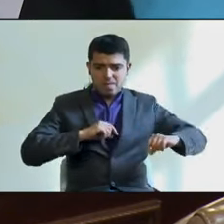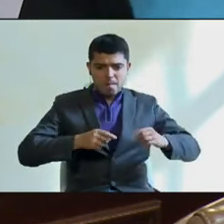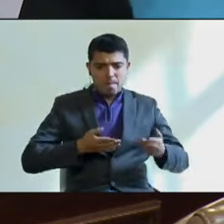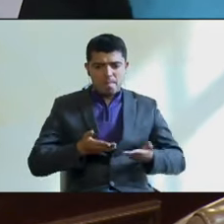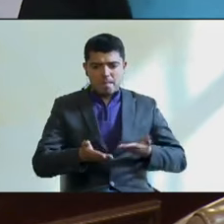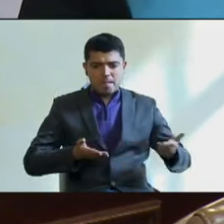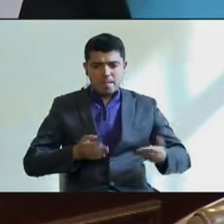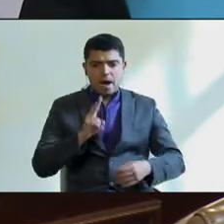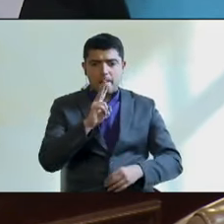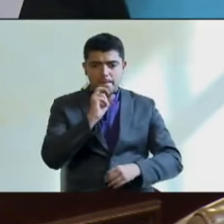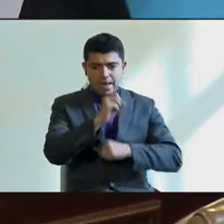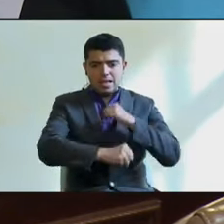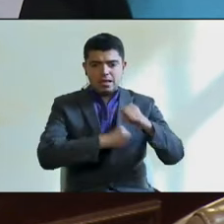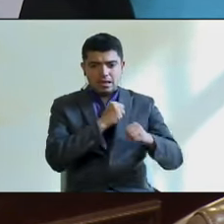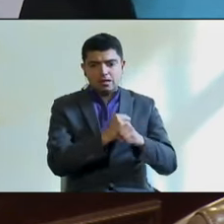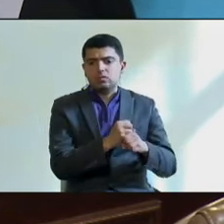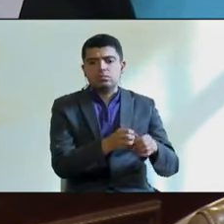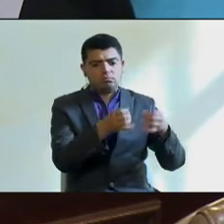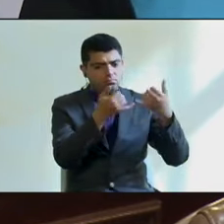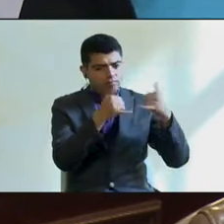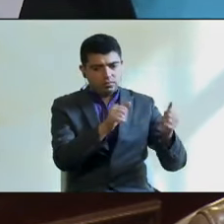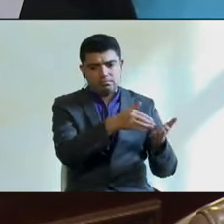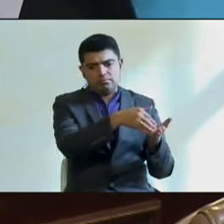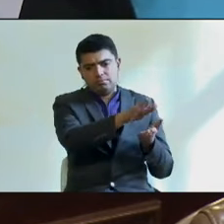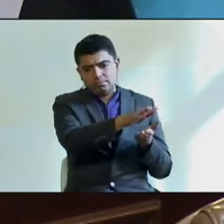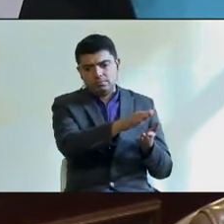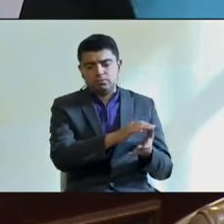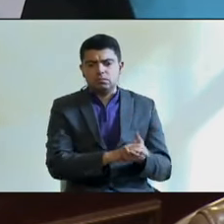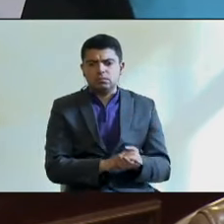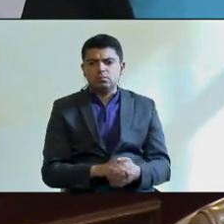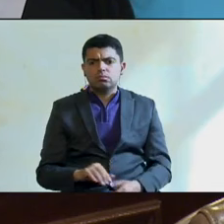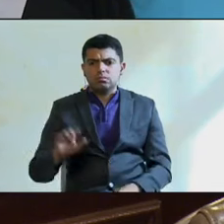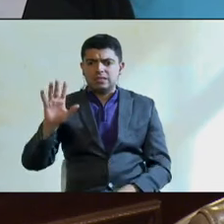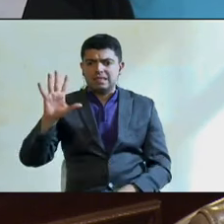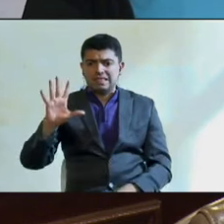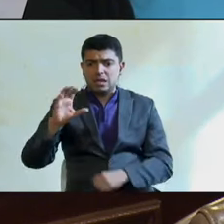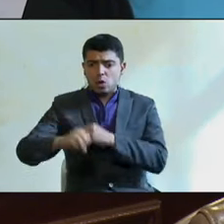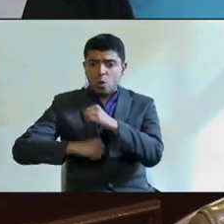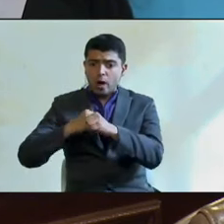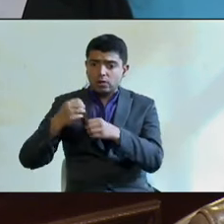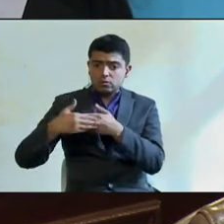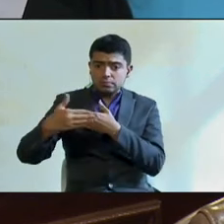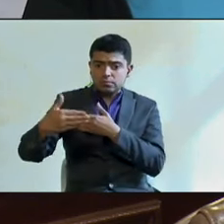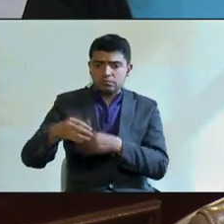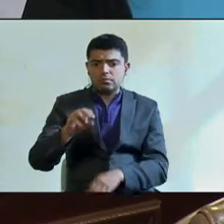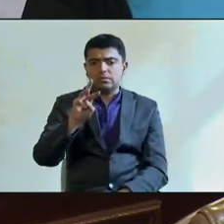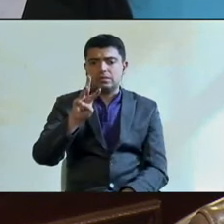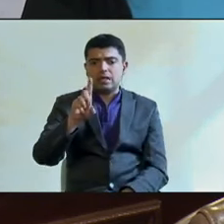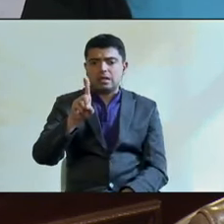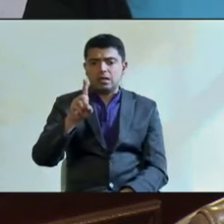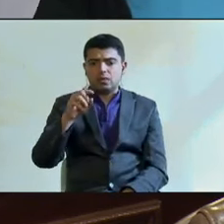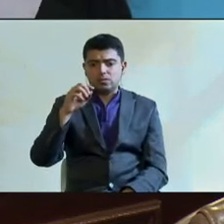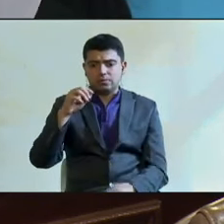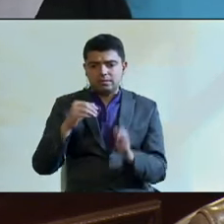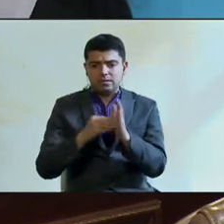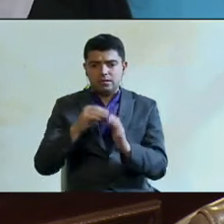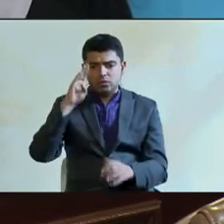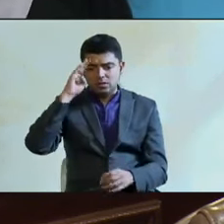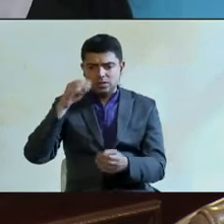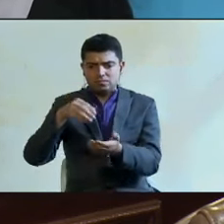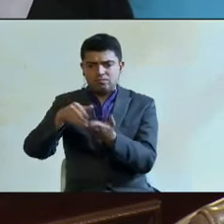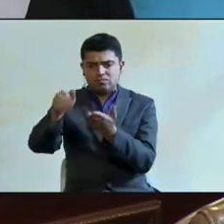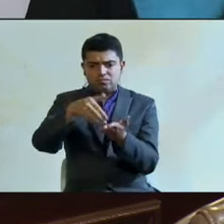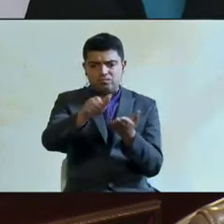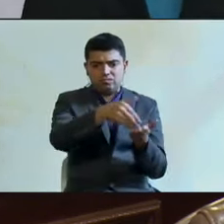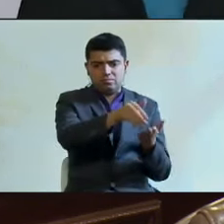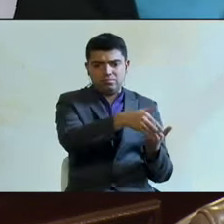retiro del servicio y en los próximos 5 años serían 31,000 policías esto implica como lo